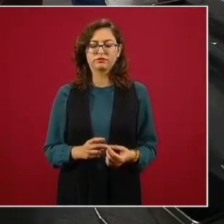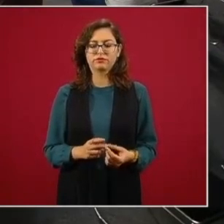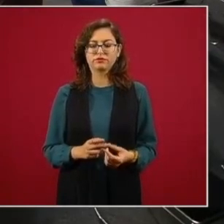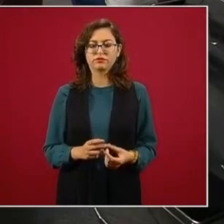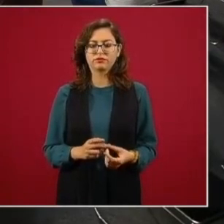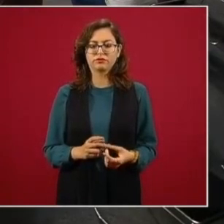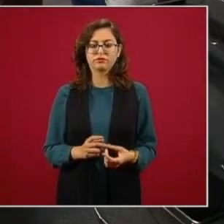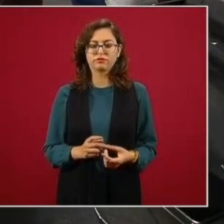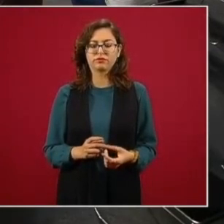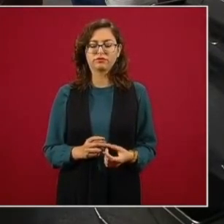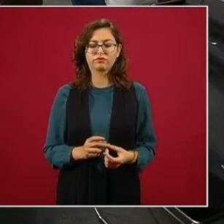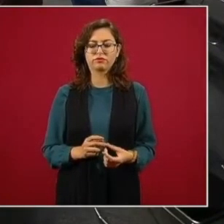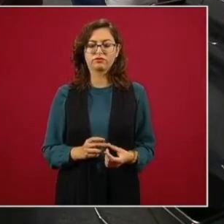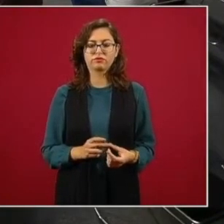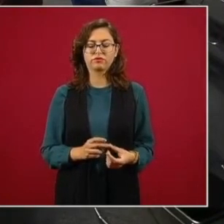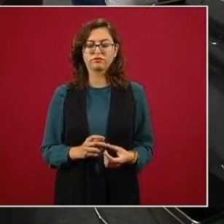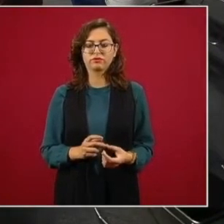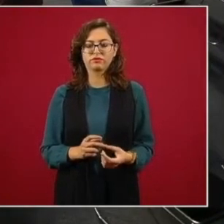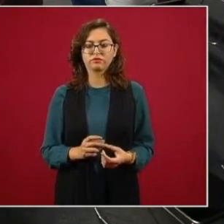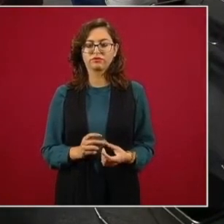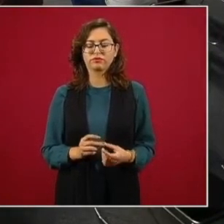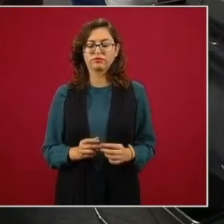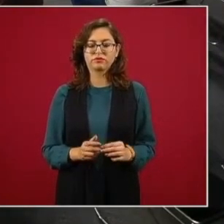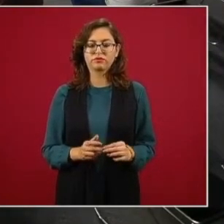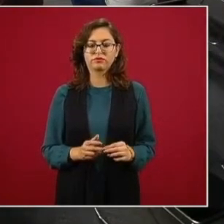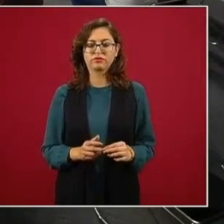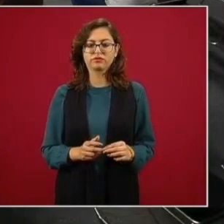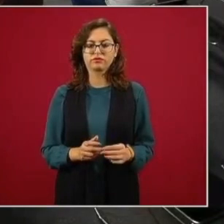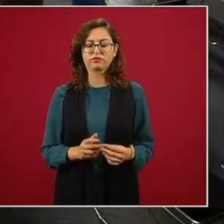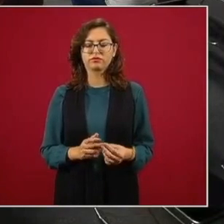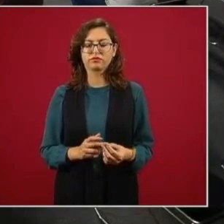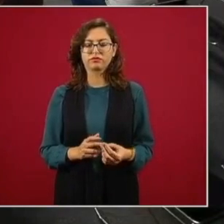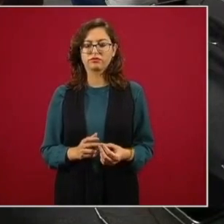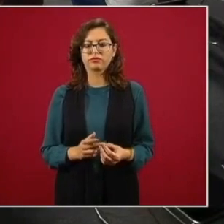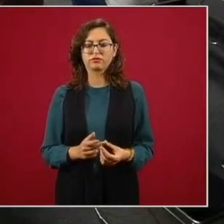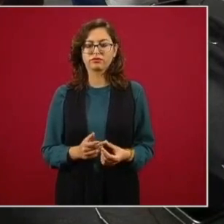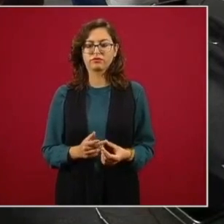es